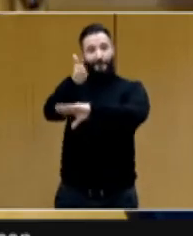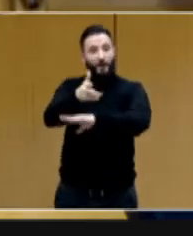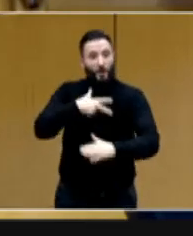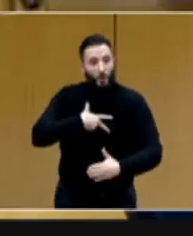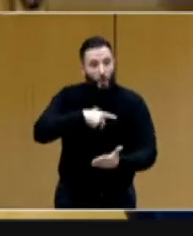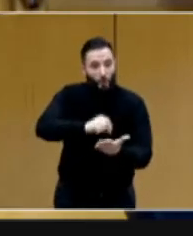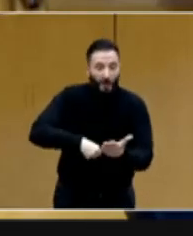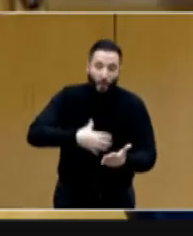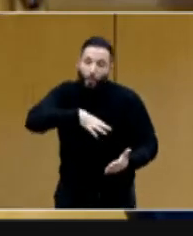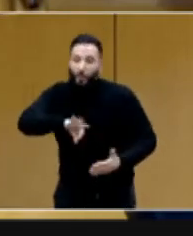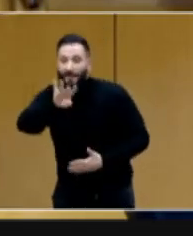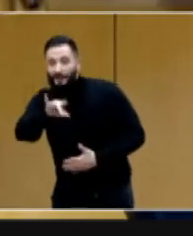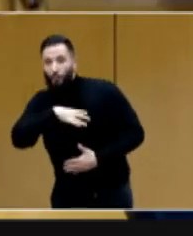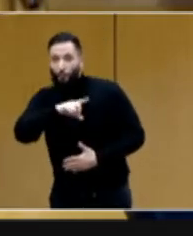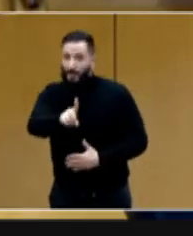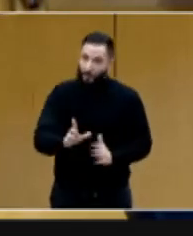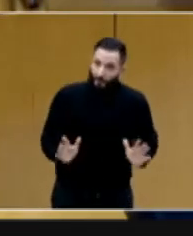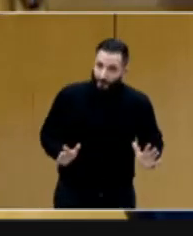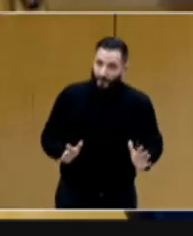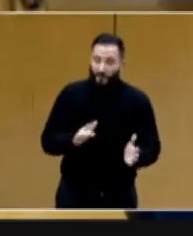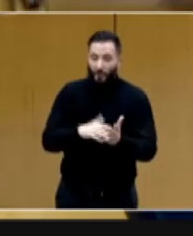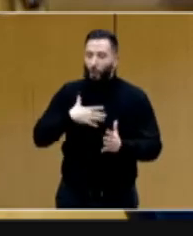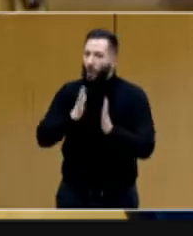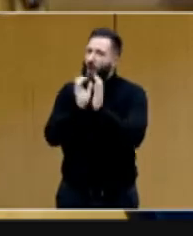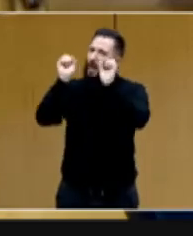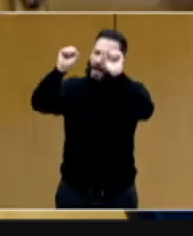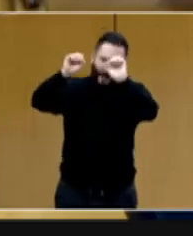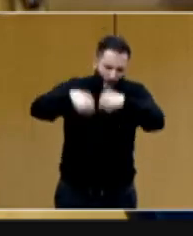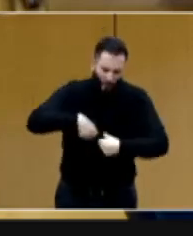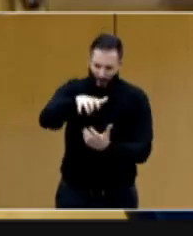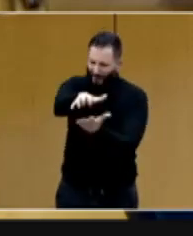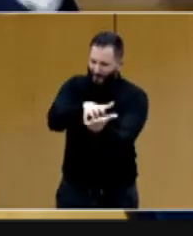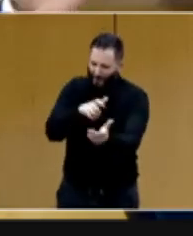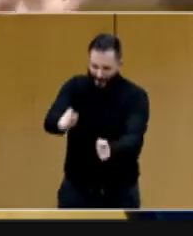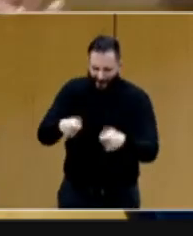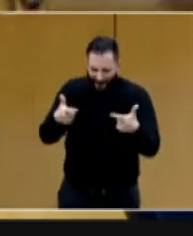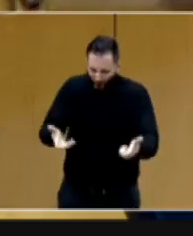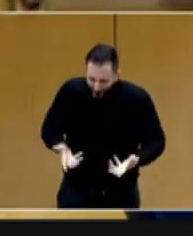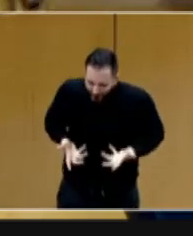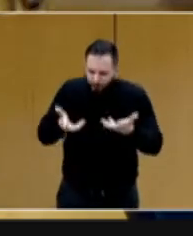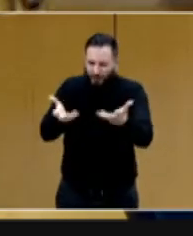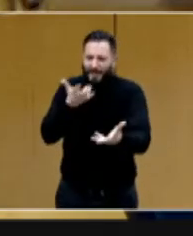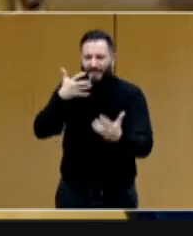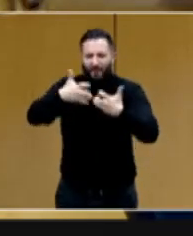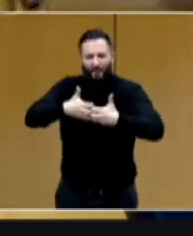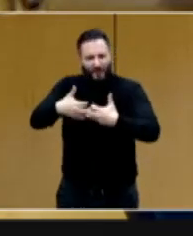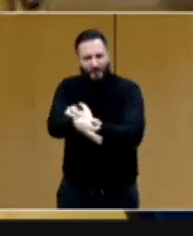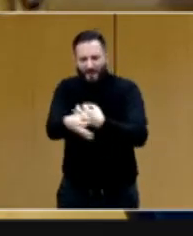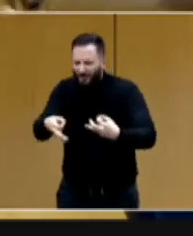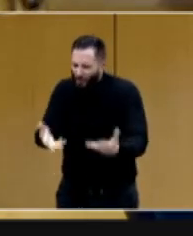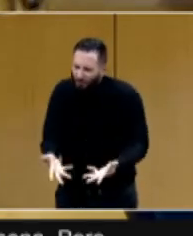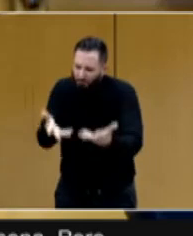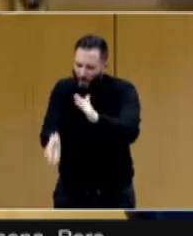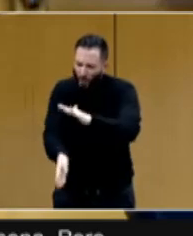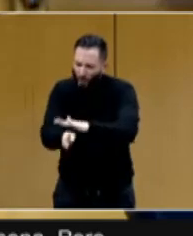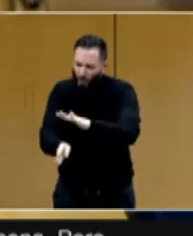totalmente de acuerdo con los apoyos informales naturales que sean los que funcionen de verdad y escudicializar y des burocratizar la